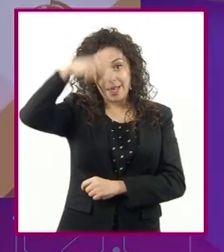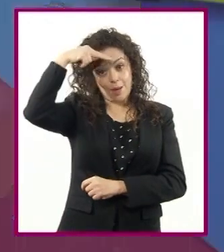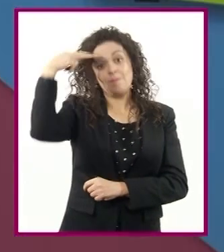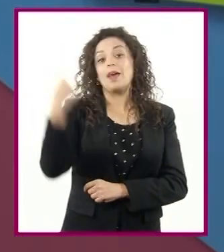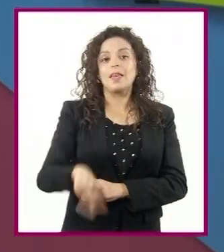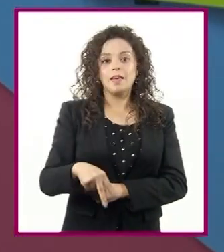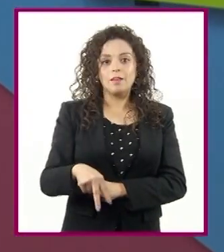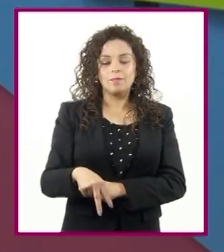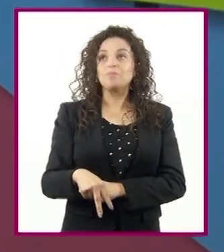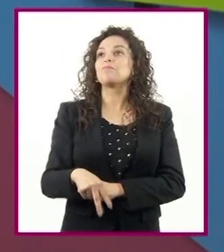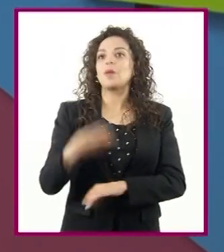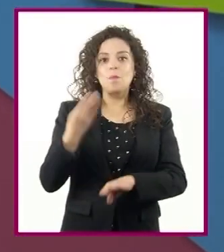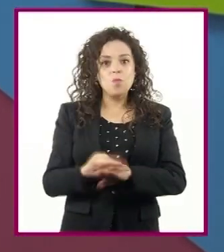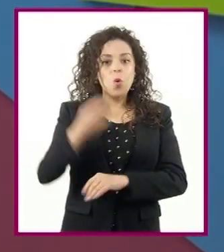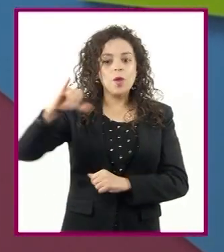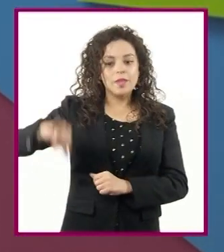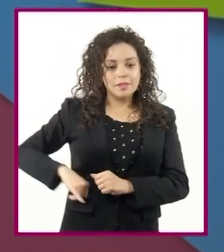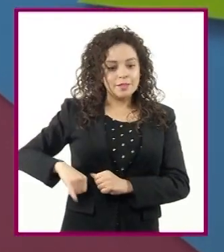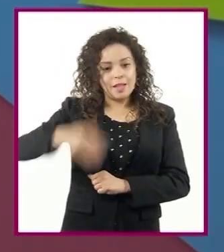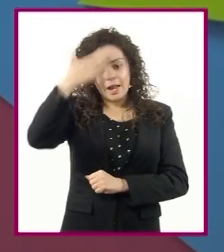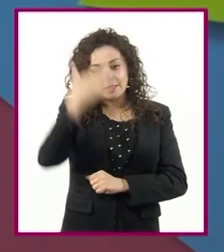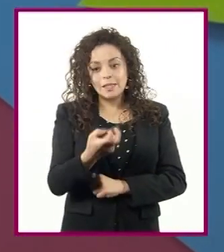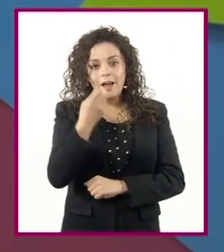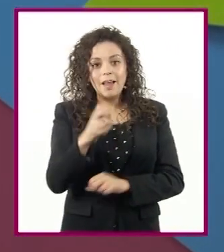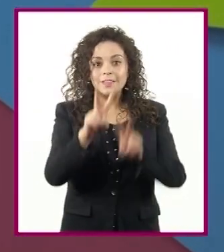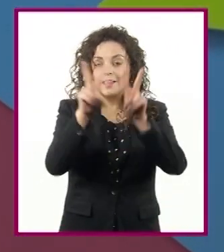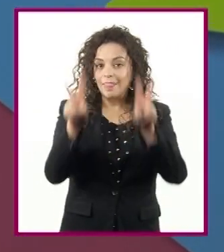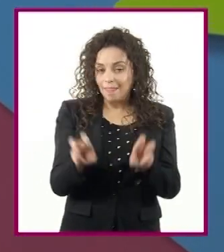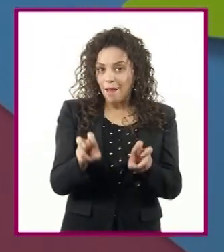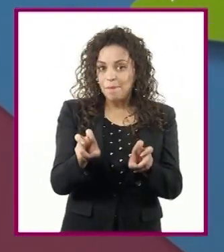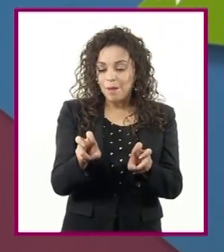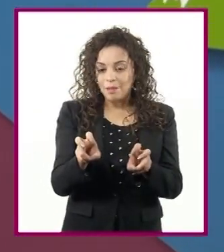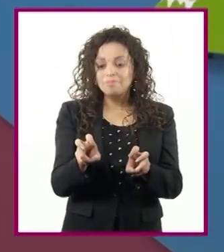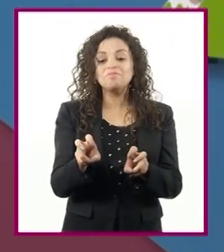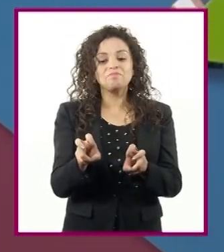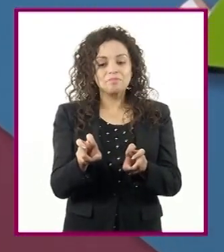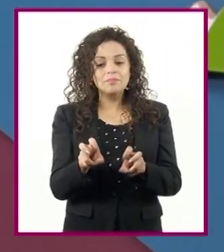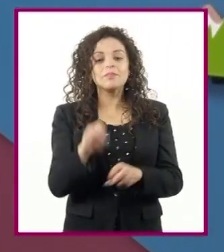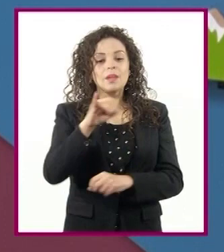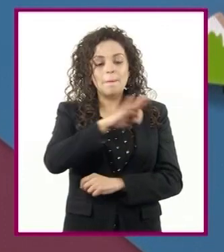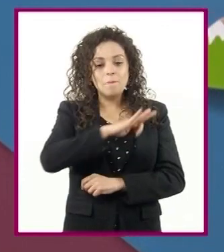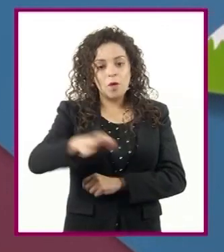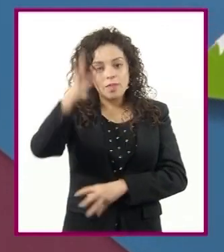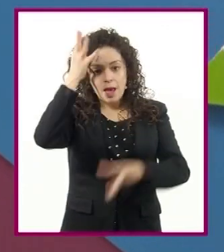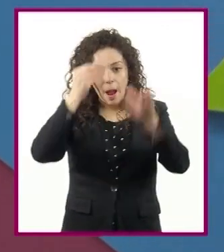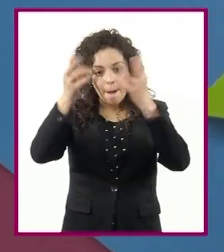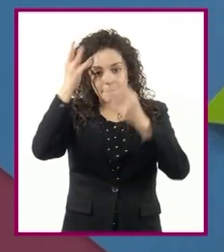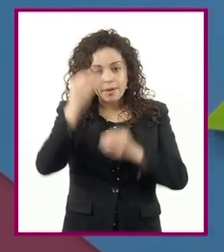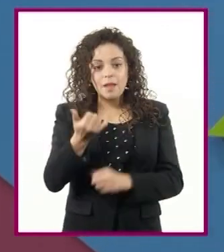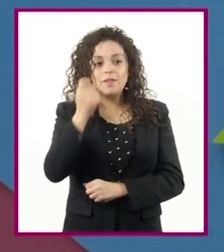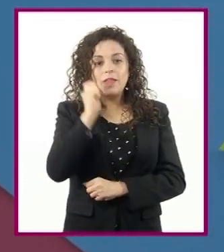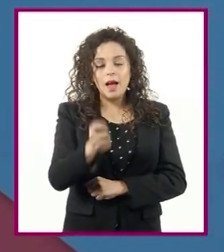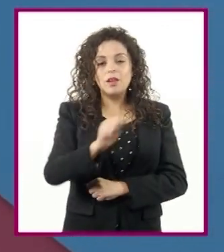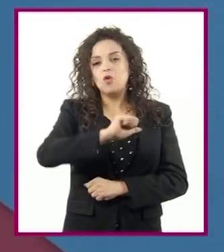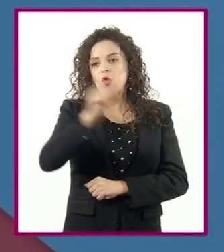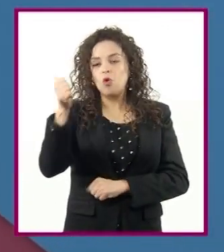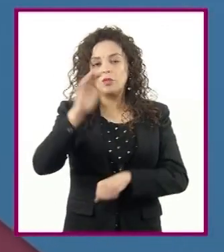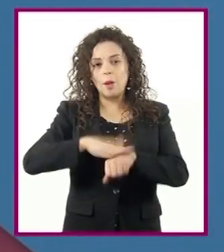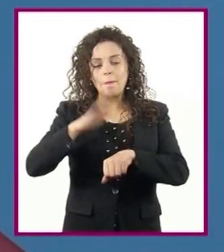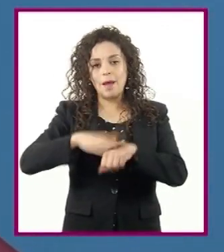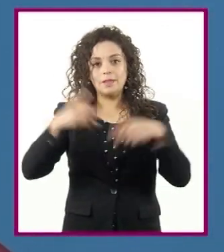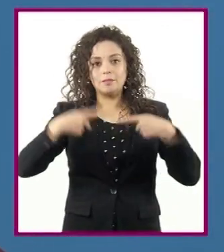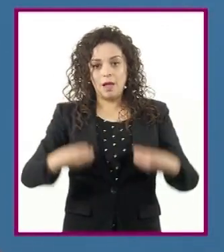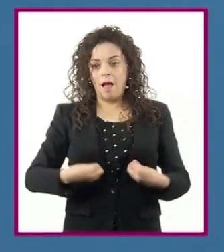muy interesante conocer sobre este tema, profesor. Seguro aprenderemos muchos de otras personas que viven en nuestro